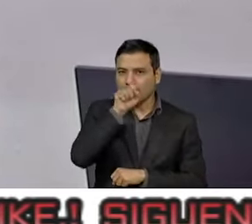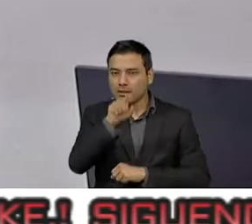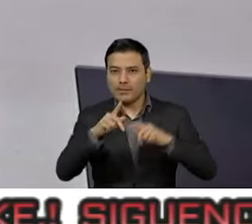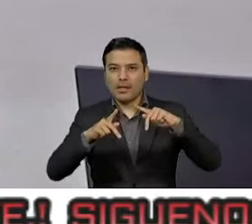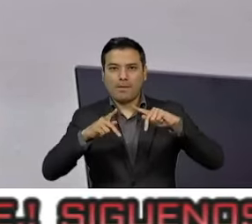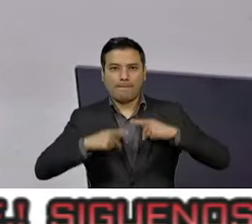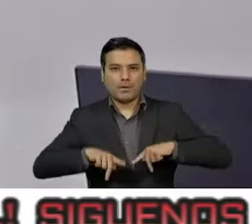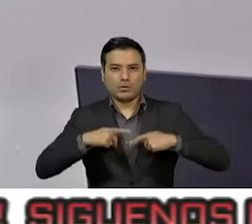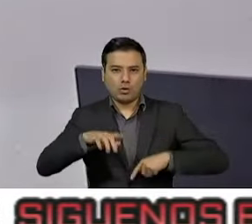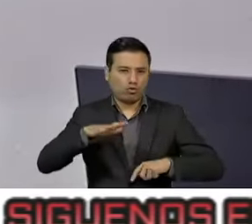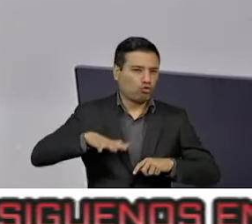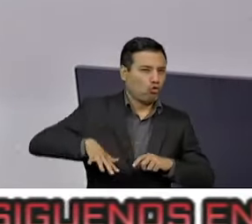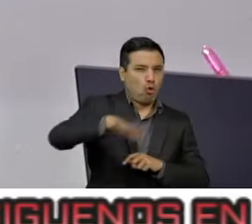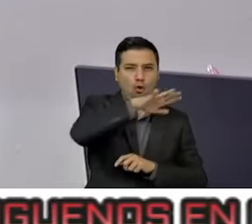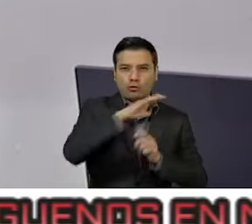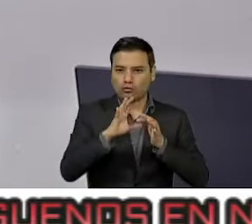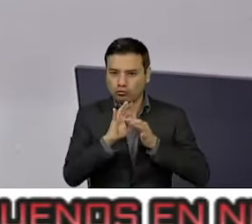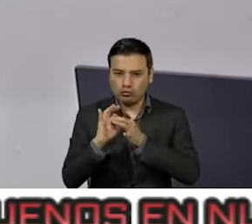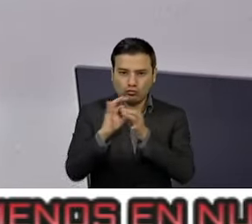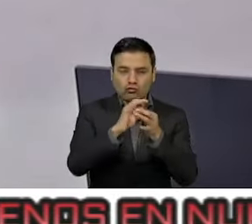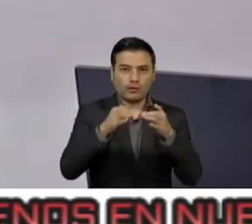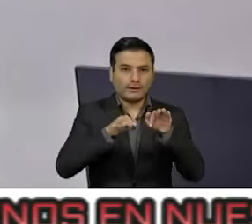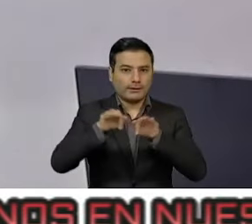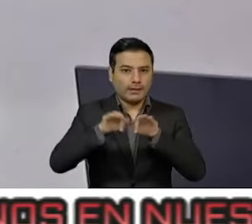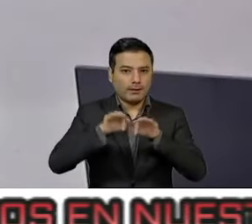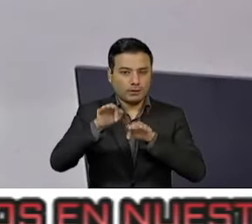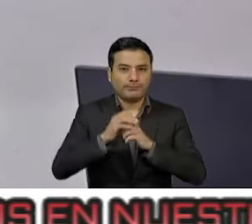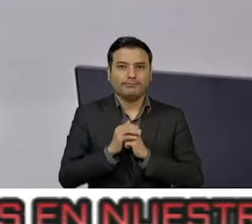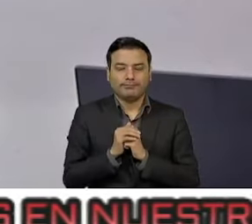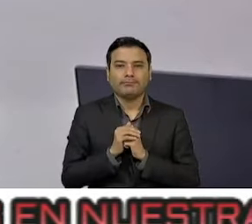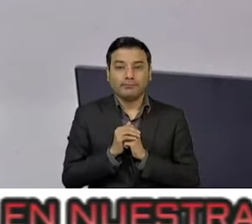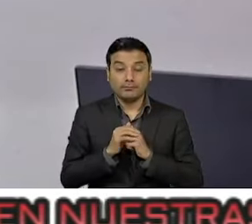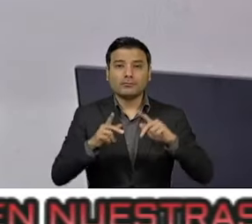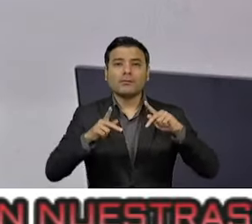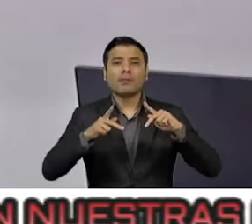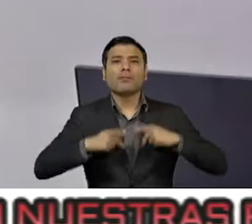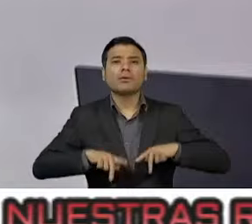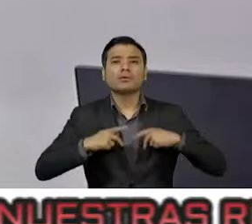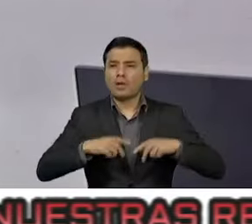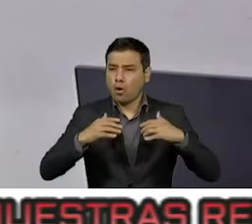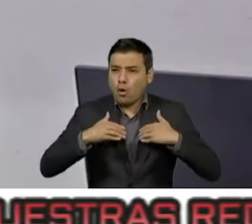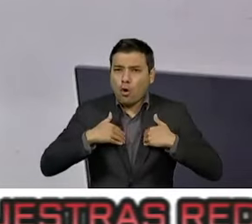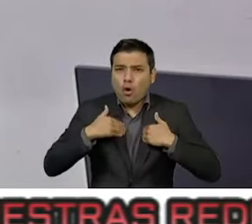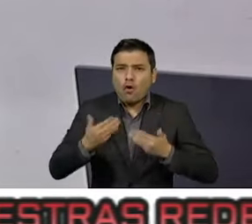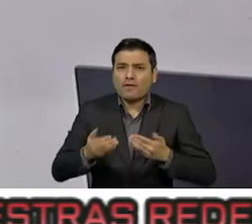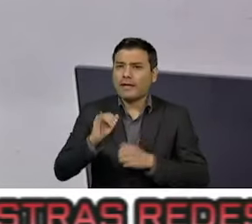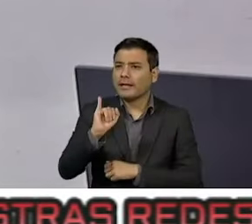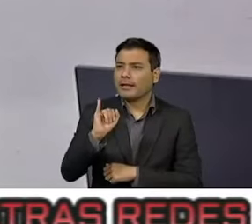su confianza en el INE. La primera manifestación de confianza de la ciudadanía hacia nosotros